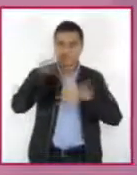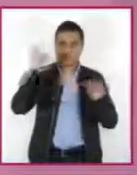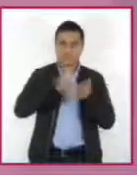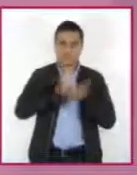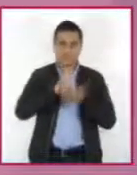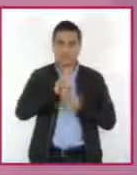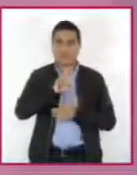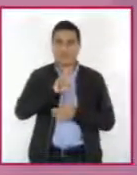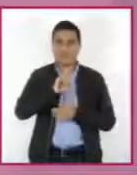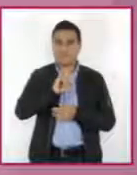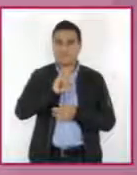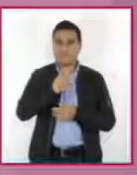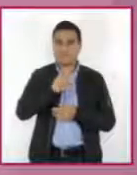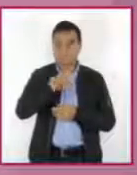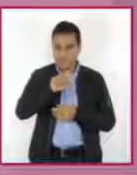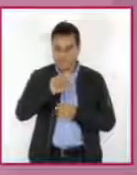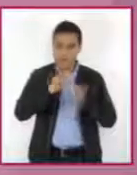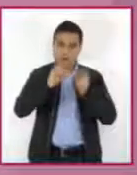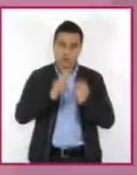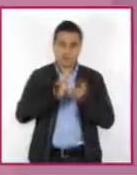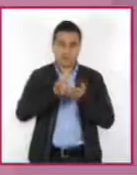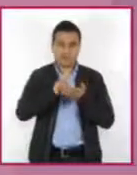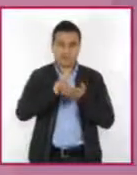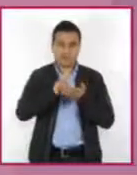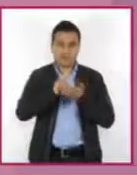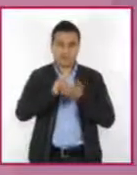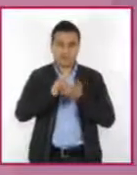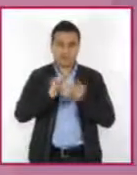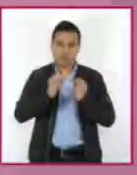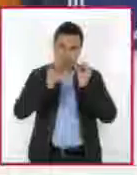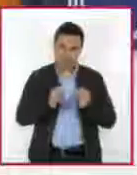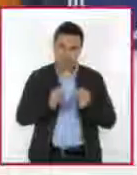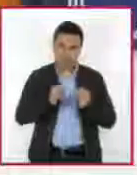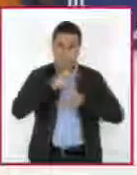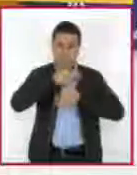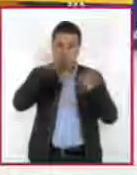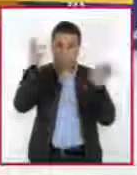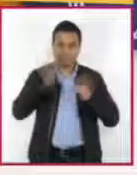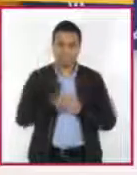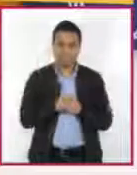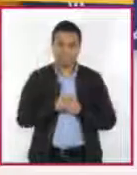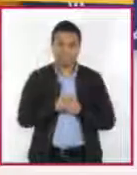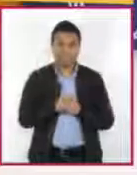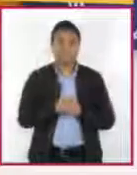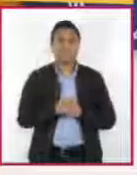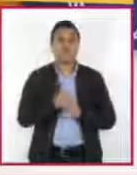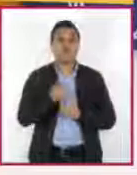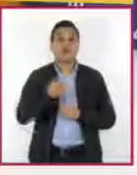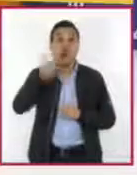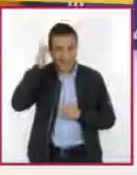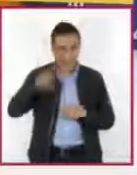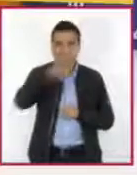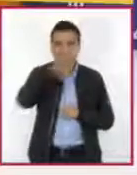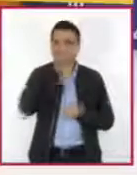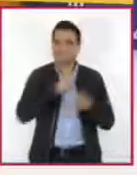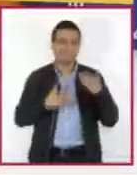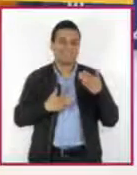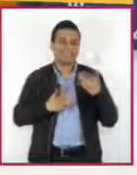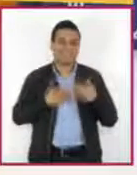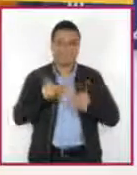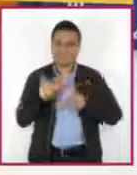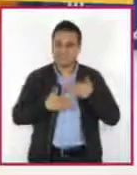o la Declaración de Derechos del Hombre y del Ciudadano. Esperamos que se hayan divertido tanto como nosotros y, sobre todo,